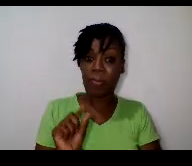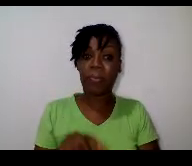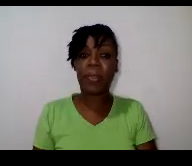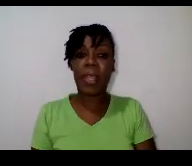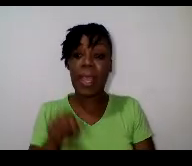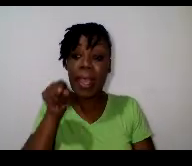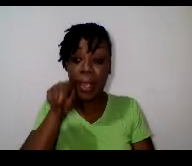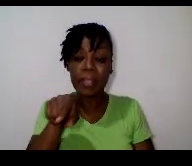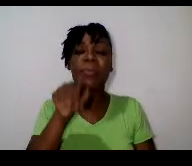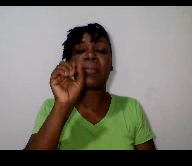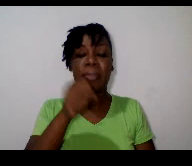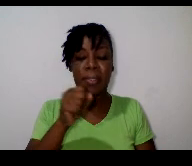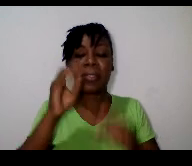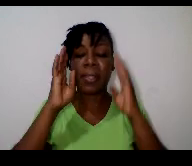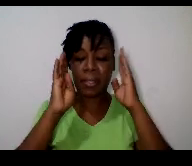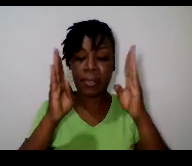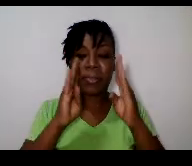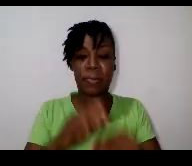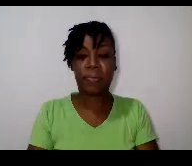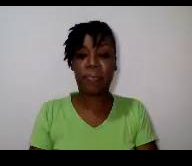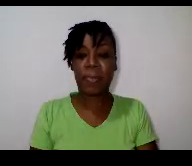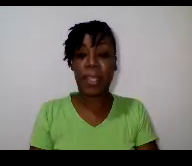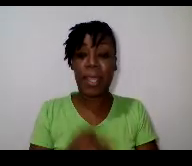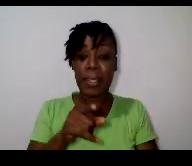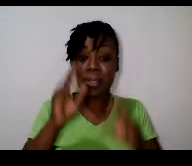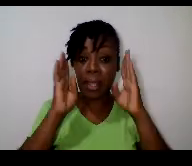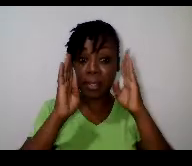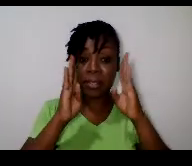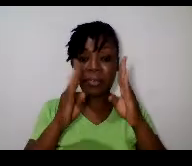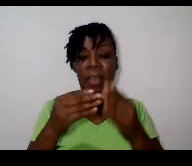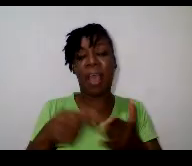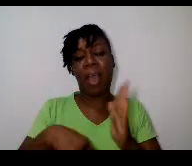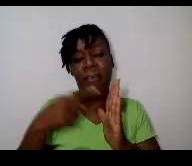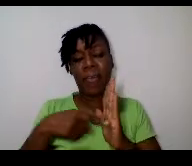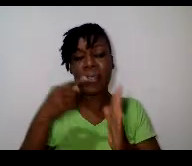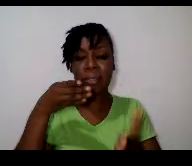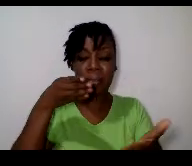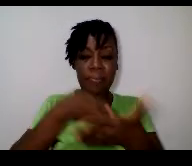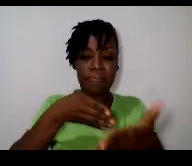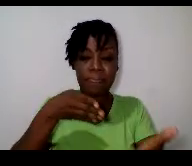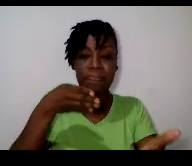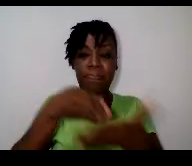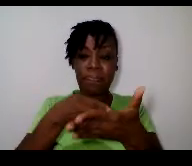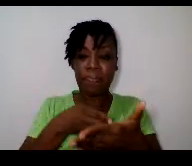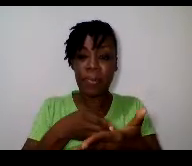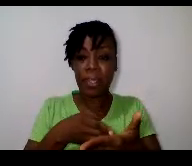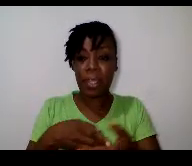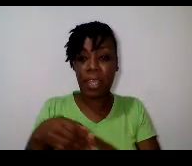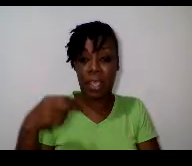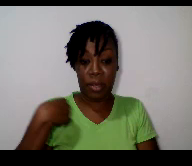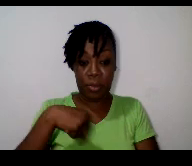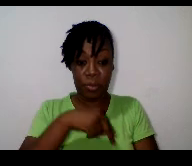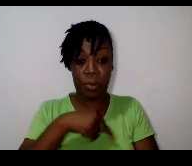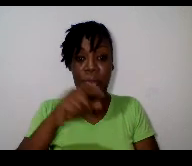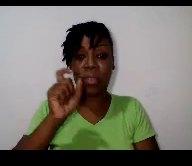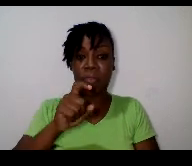es atención y esa atención es la que se ve afectada y esa es la que nosotros tenemos que asegurarnos que se